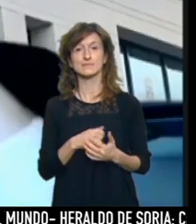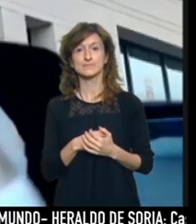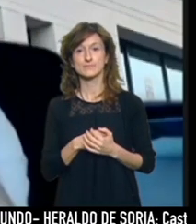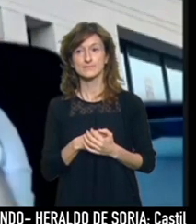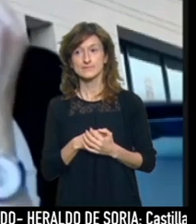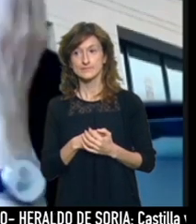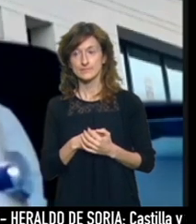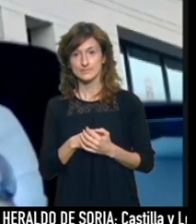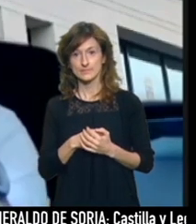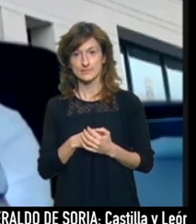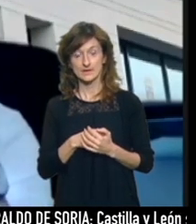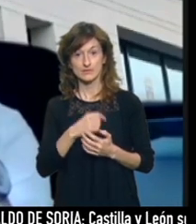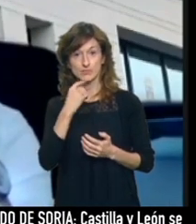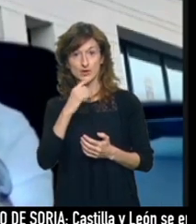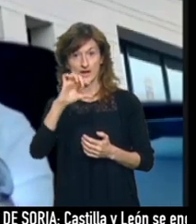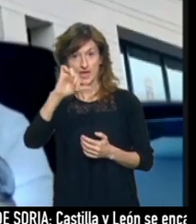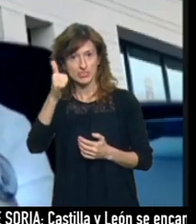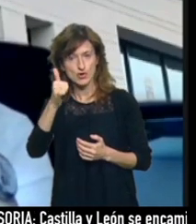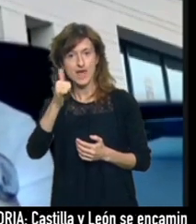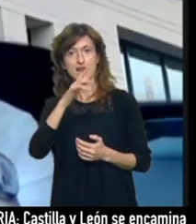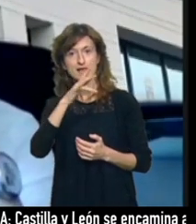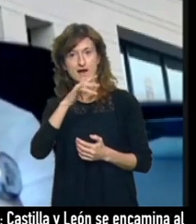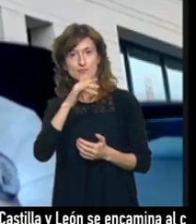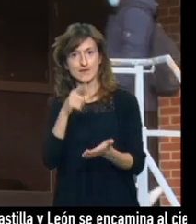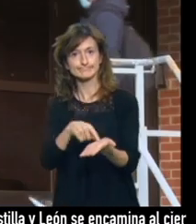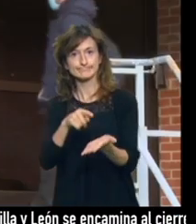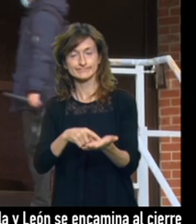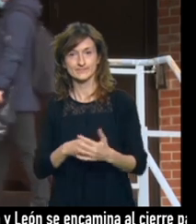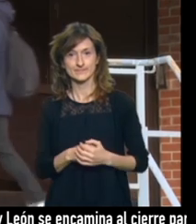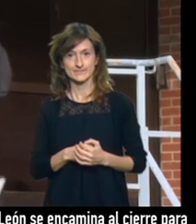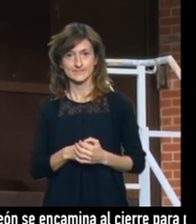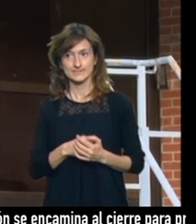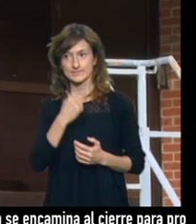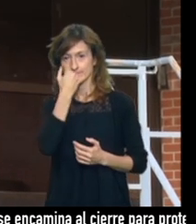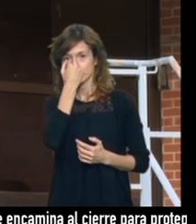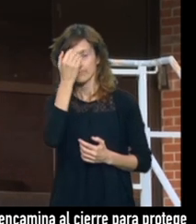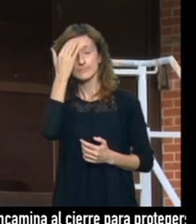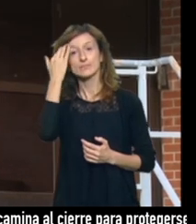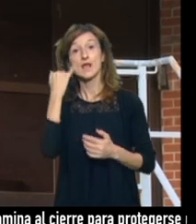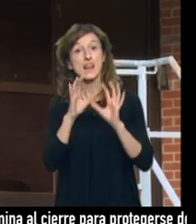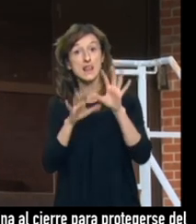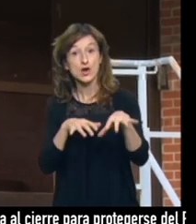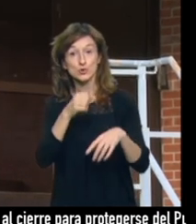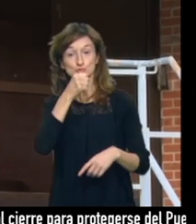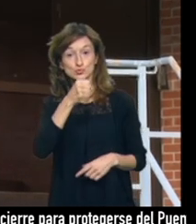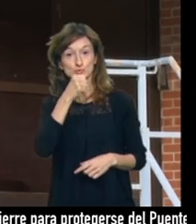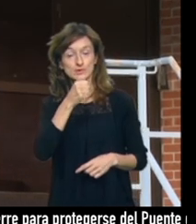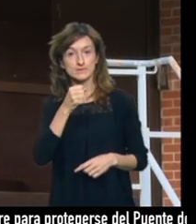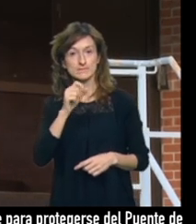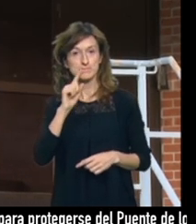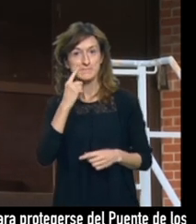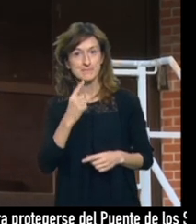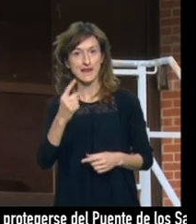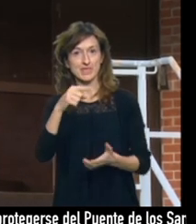las necesidades que a nivel nacional se están poniendo de manifiesto. En León ha sido el Partido Socialista el primero en volver